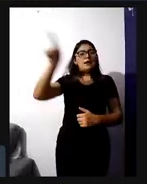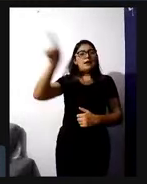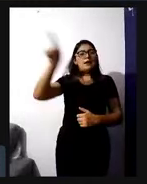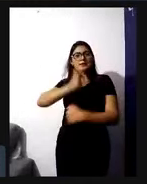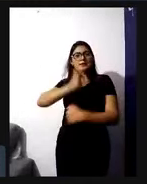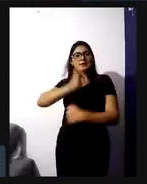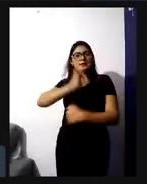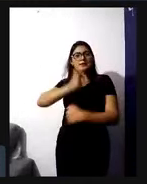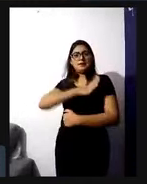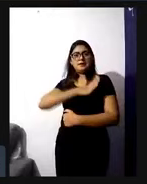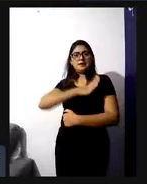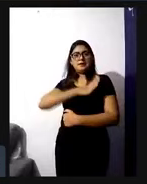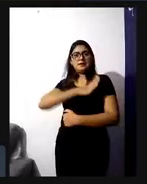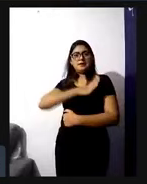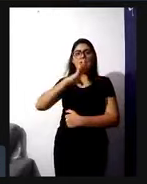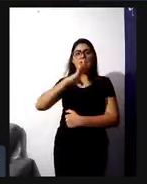con